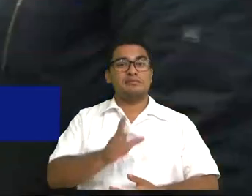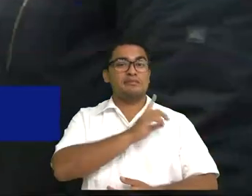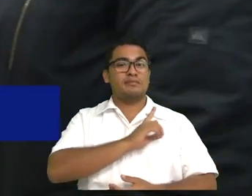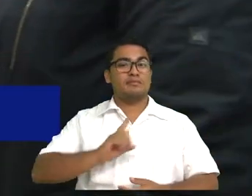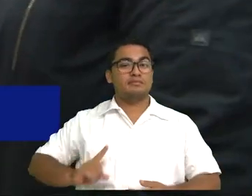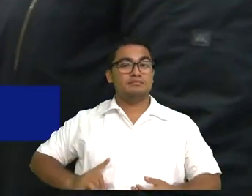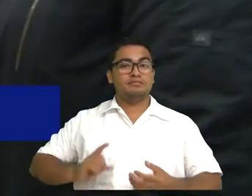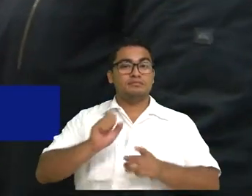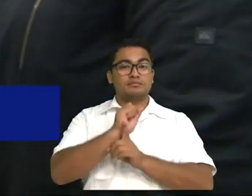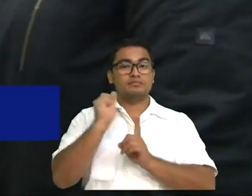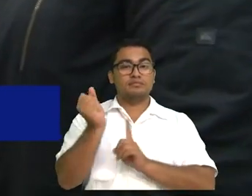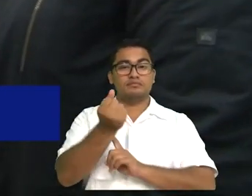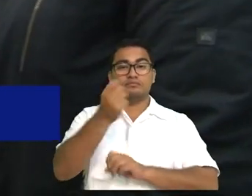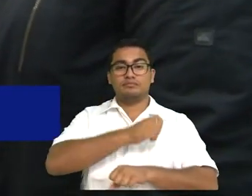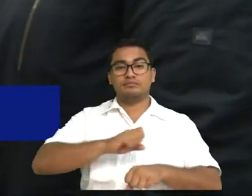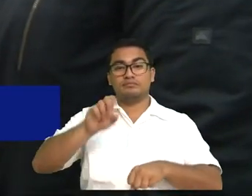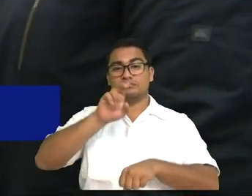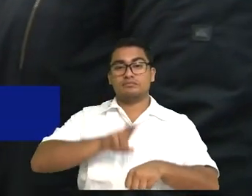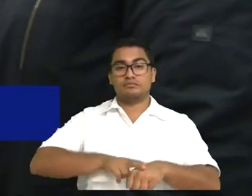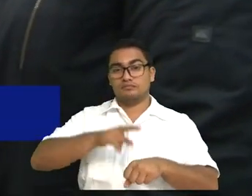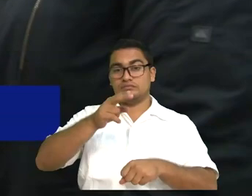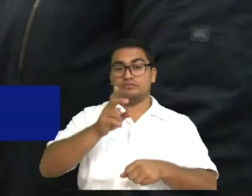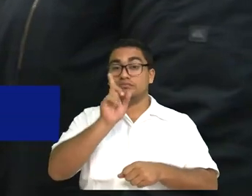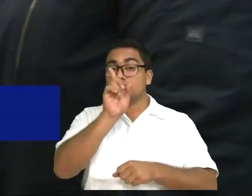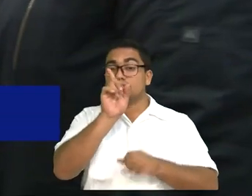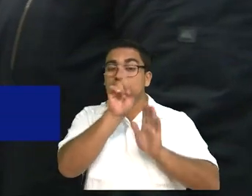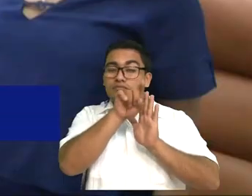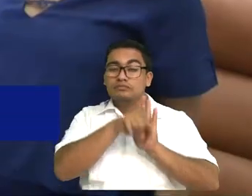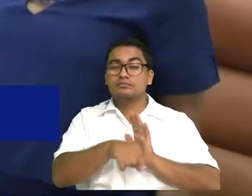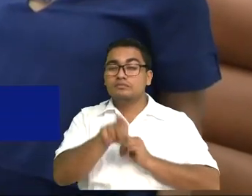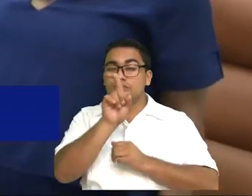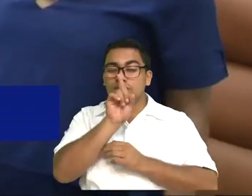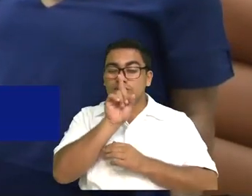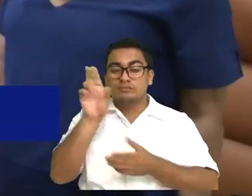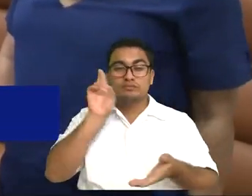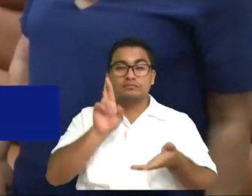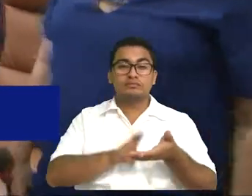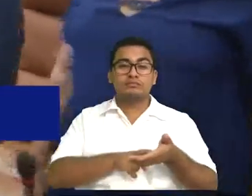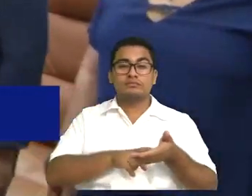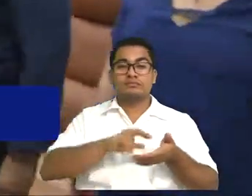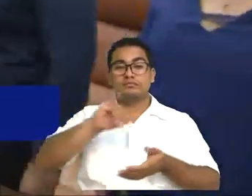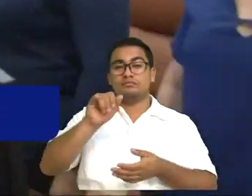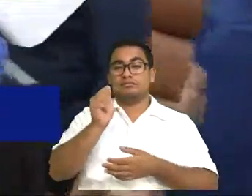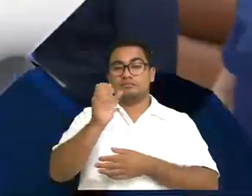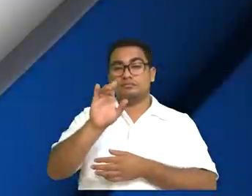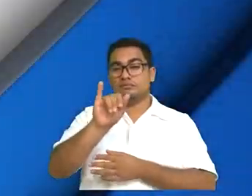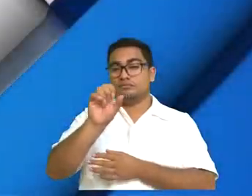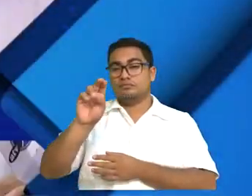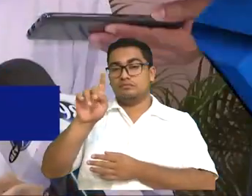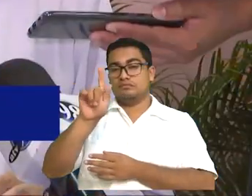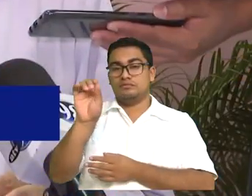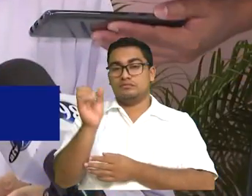Diputados en la Asamblea Nacional rinden un minuto de silencio en memoria del compañero Jacinto Suárez.